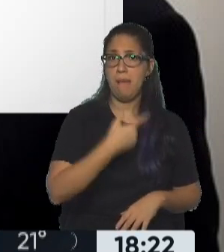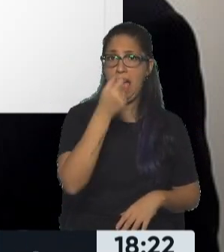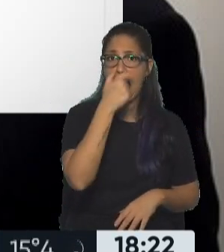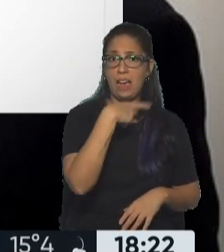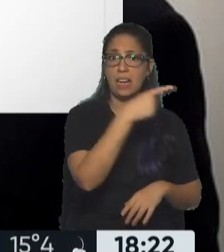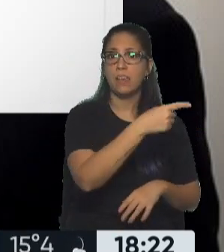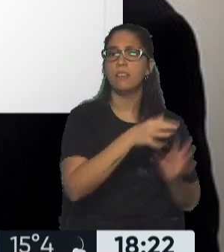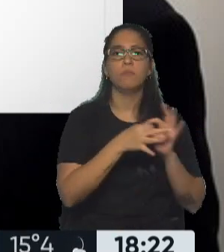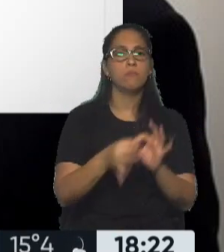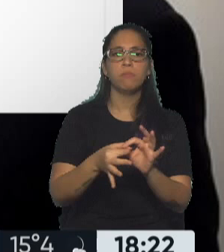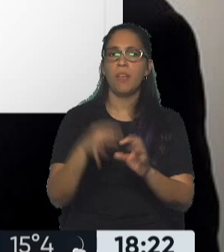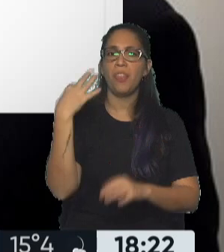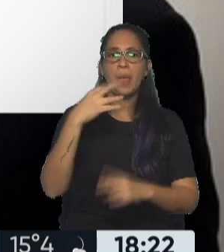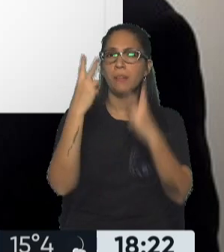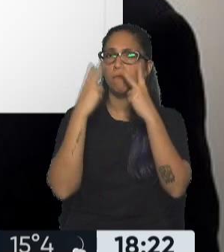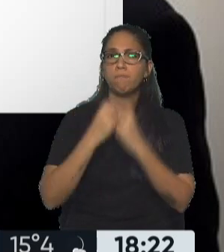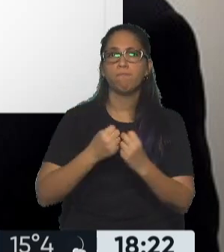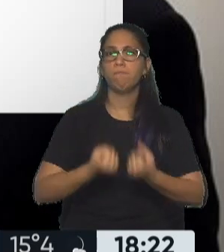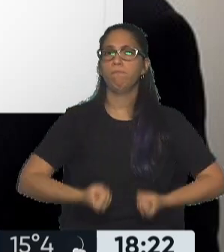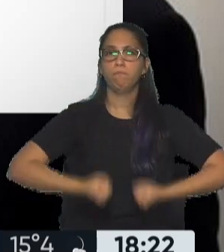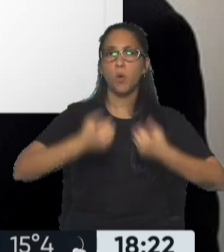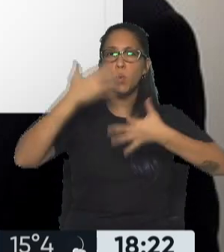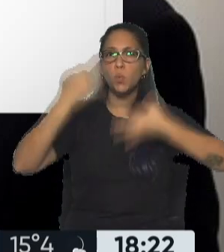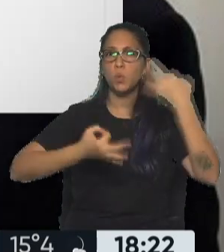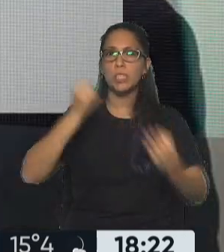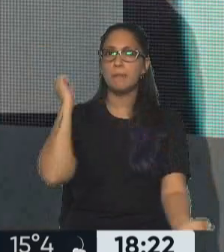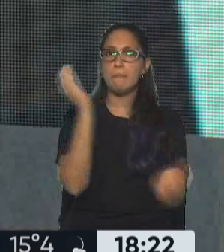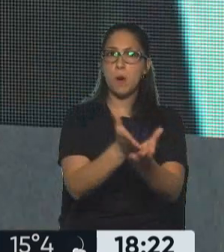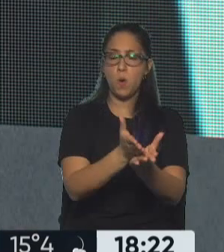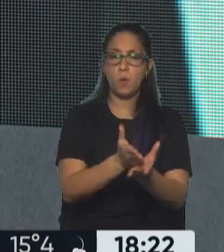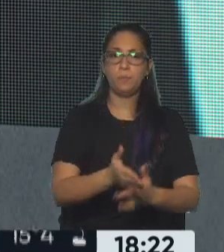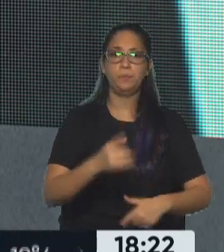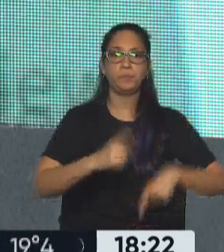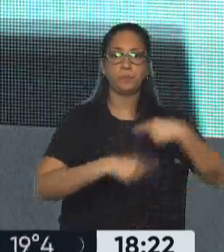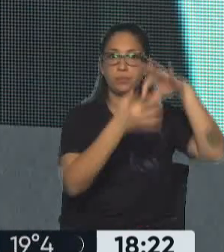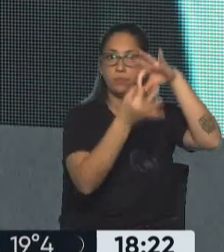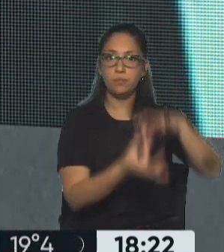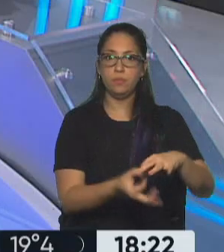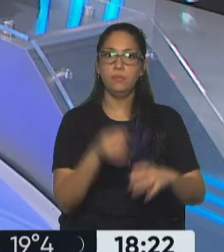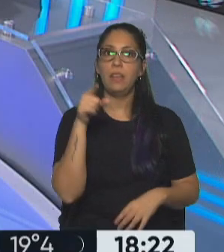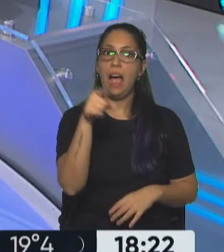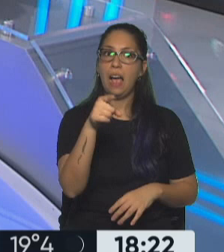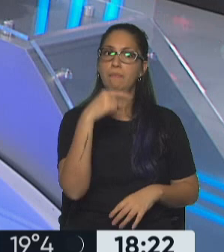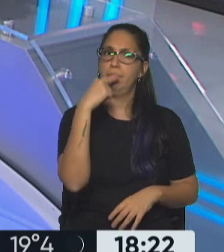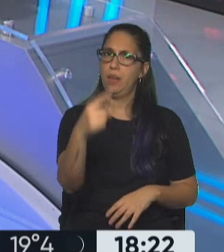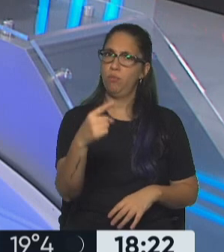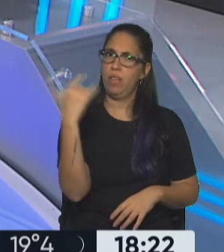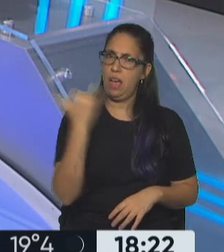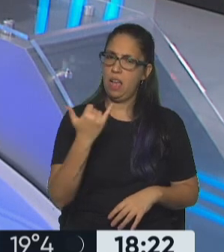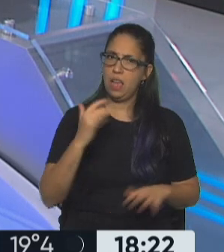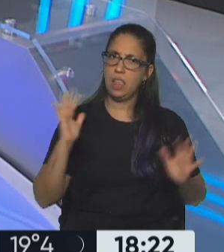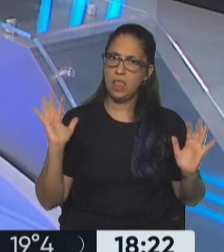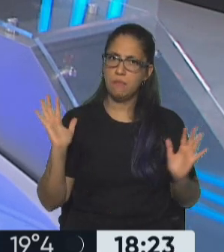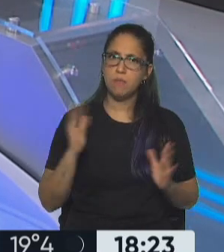debe ser investigado con todo el peso de la justicia. Sigue el presidente Alberto Fernández. La verdad que acá cabe la pregunta porque